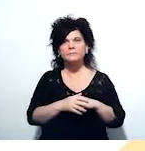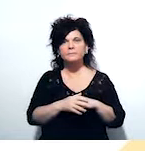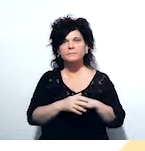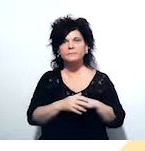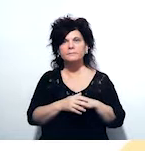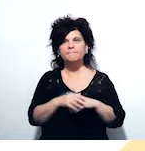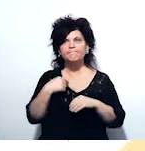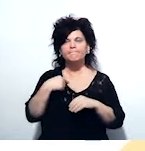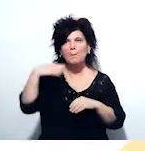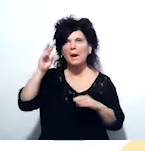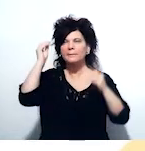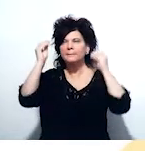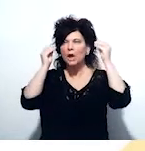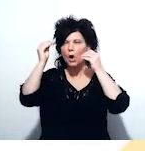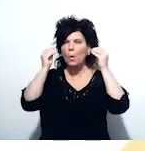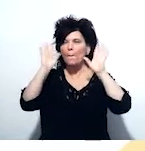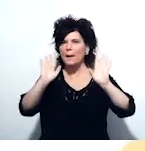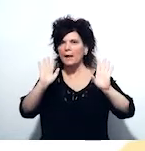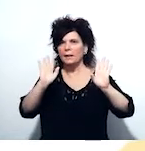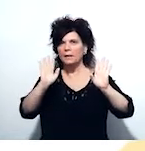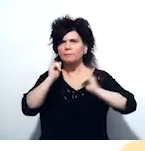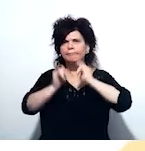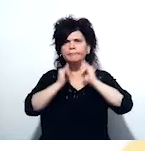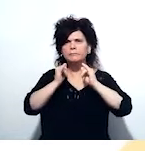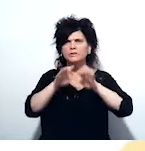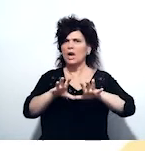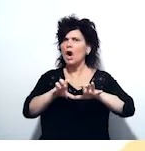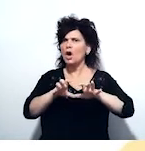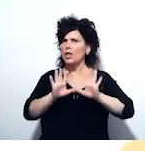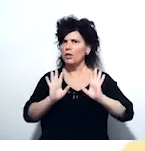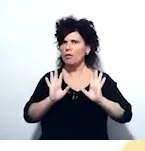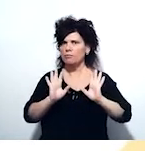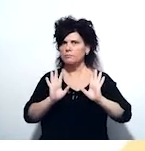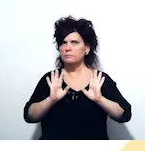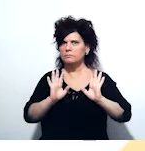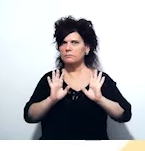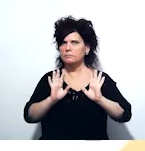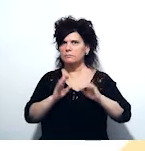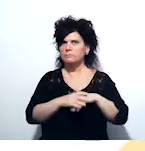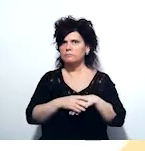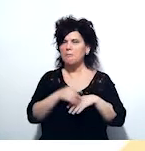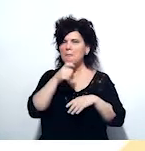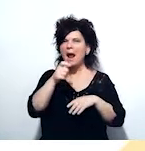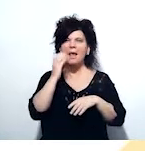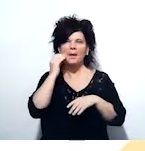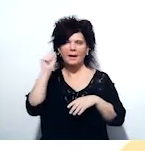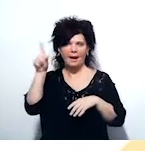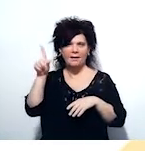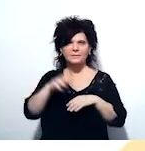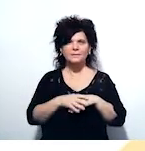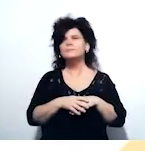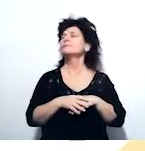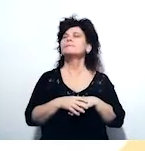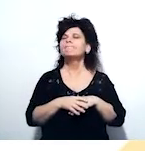que es un poco más preocupante, es el discurso de odio o hate speech, como se dice en inglés,